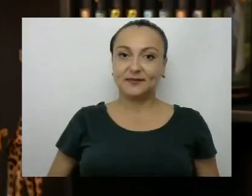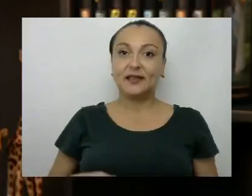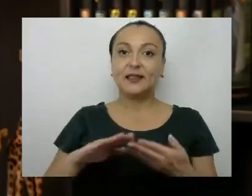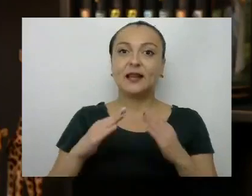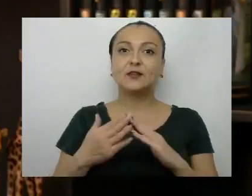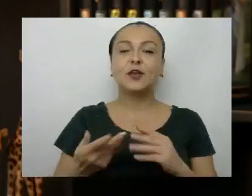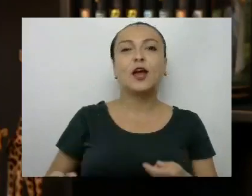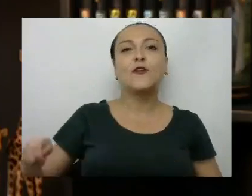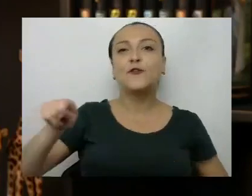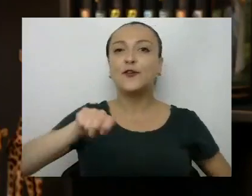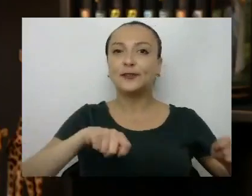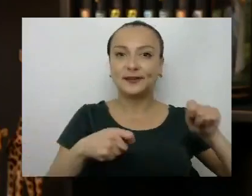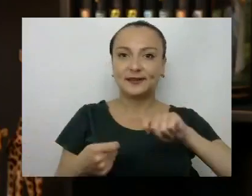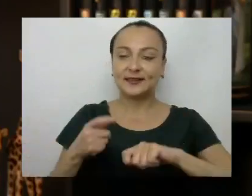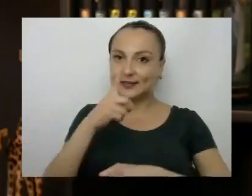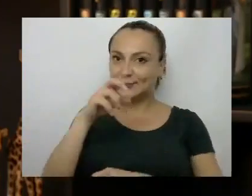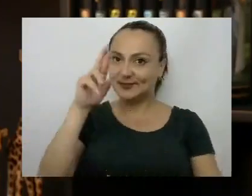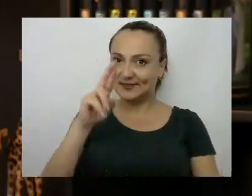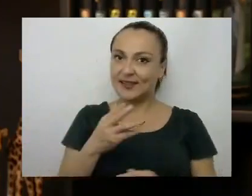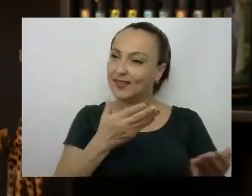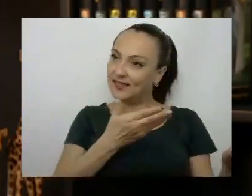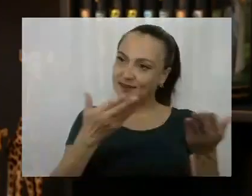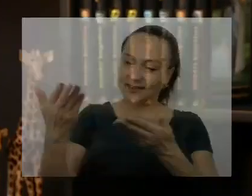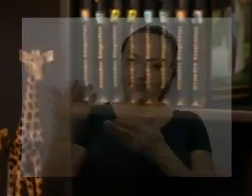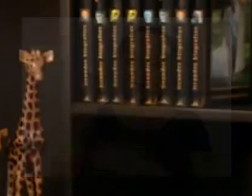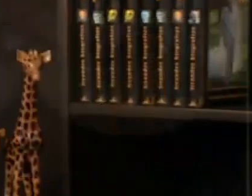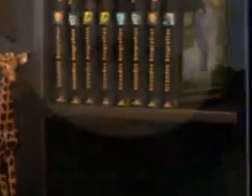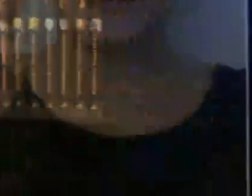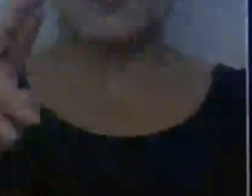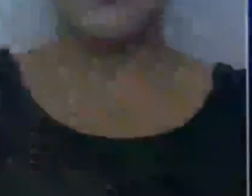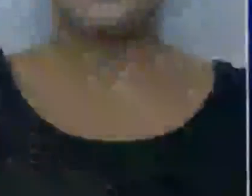folclórica de Costa Rica. Adelante, Oldemar.